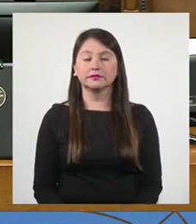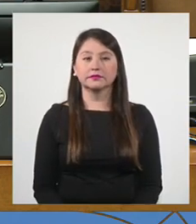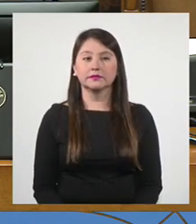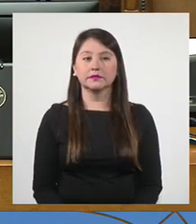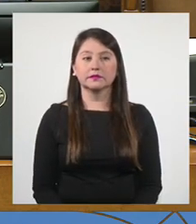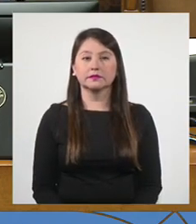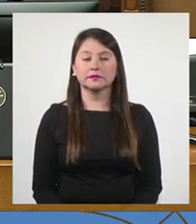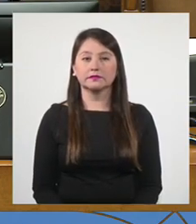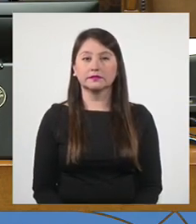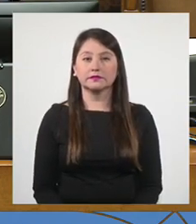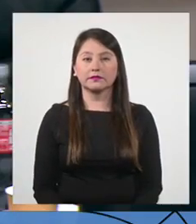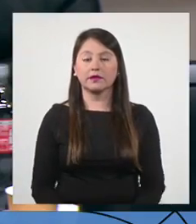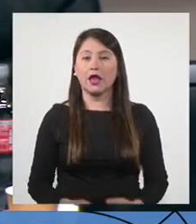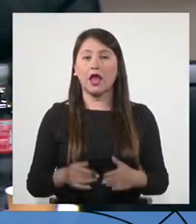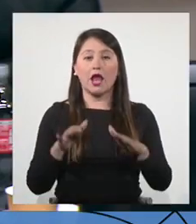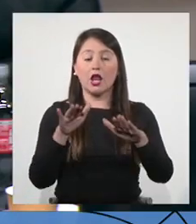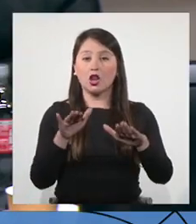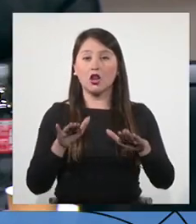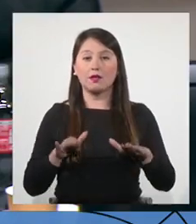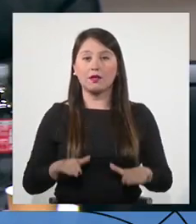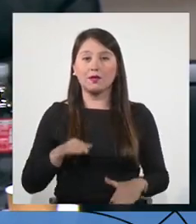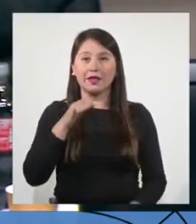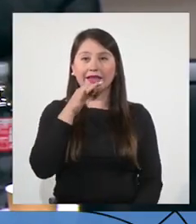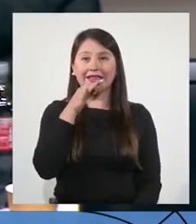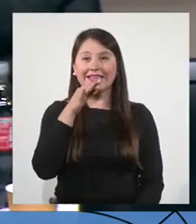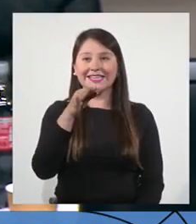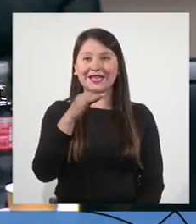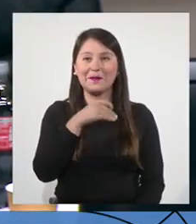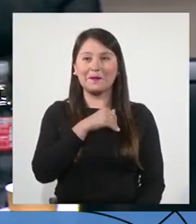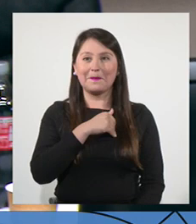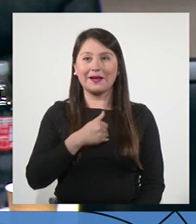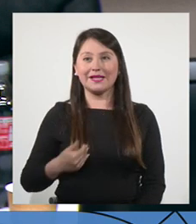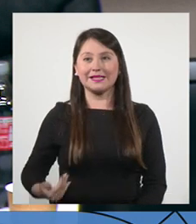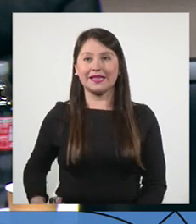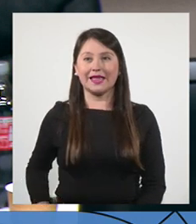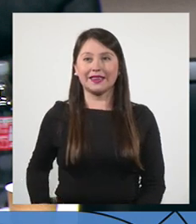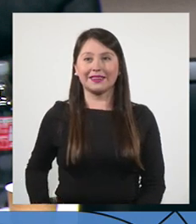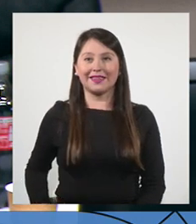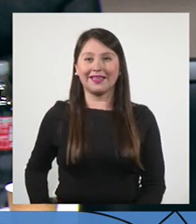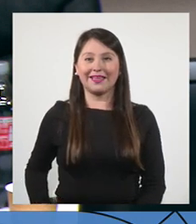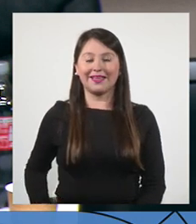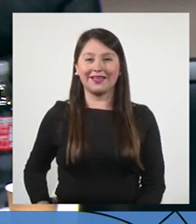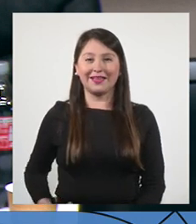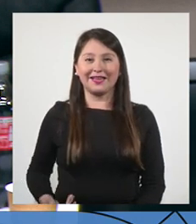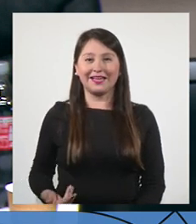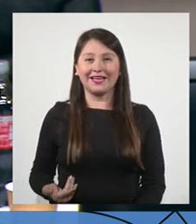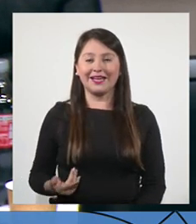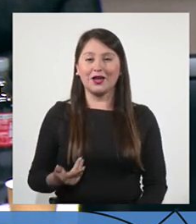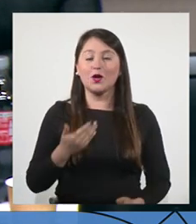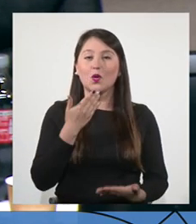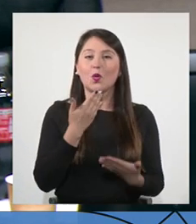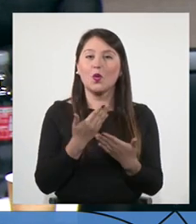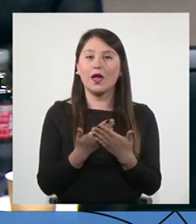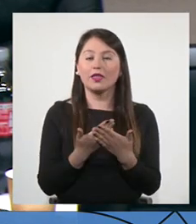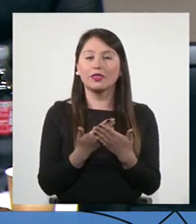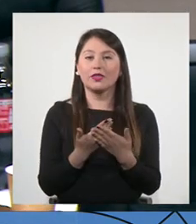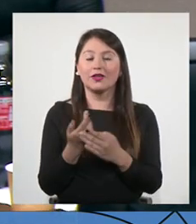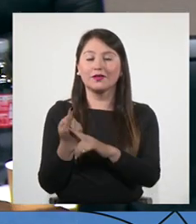Álvaro. Tal como le decía Presidenta, cuando discutamos tesoro público, vamos a tener que discutir el tema de la letra